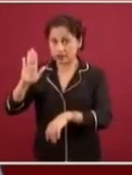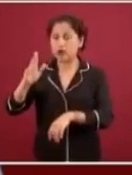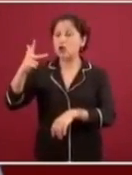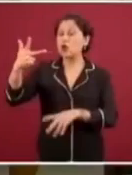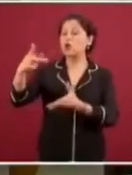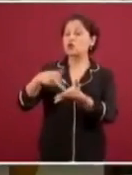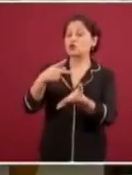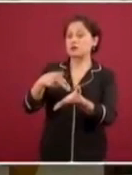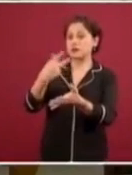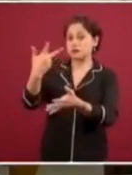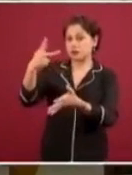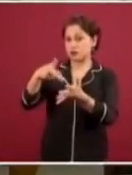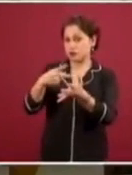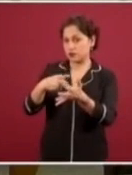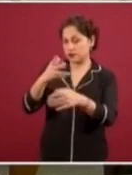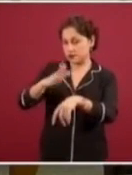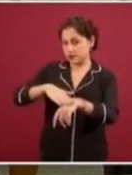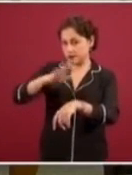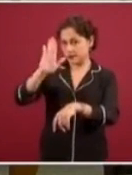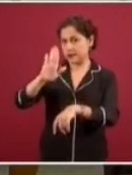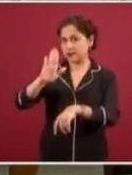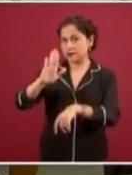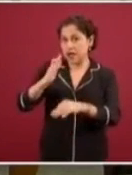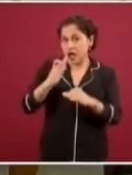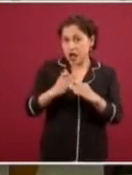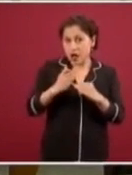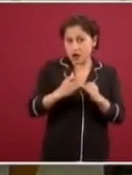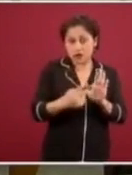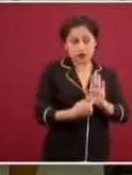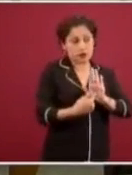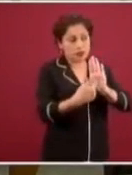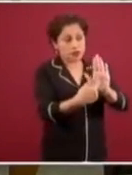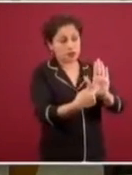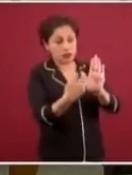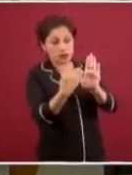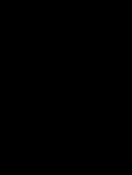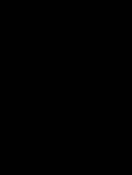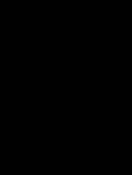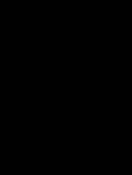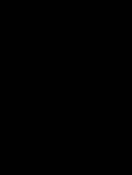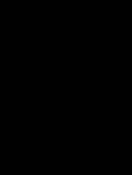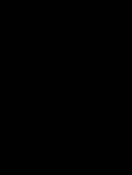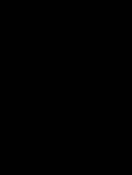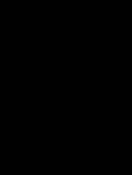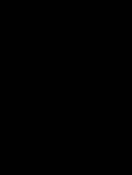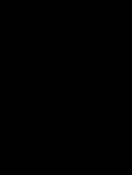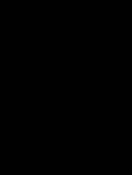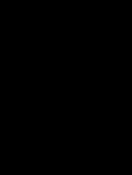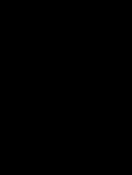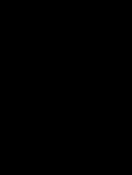ocho veces ocho veces de lo que se ve la epidemia es ocho veces más grande